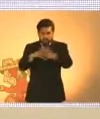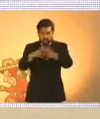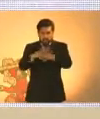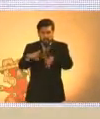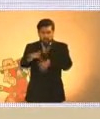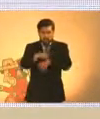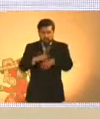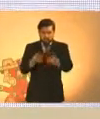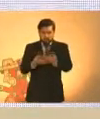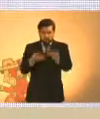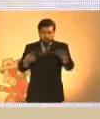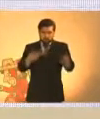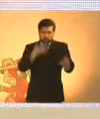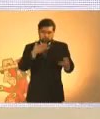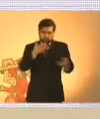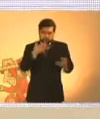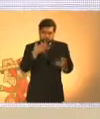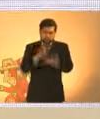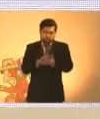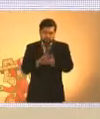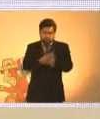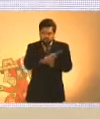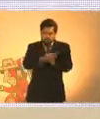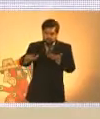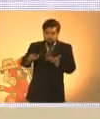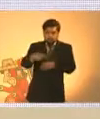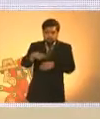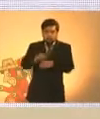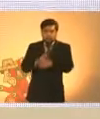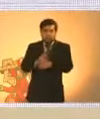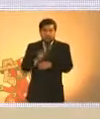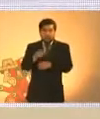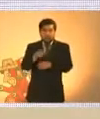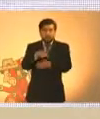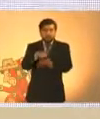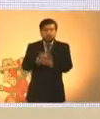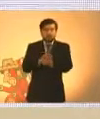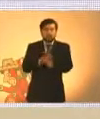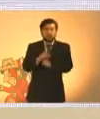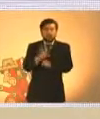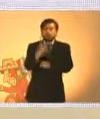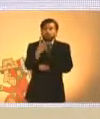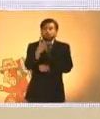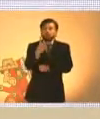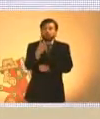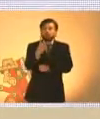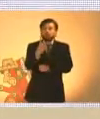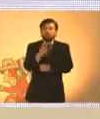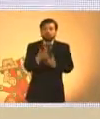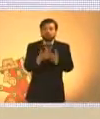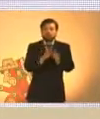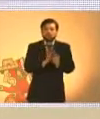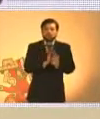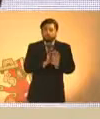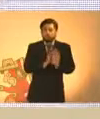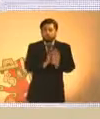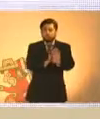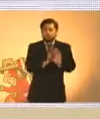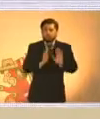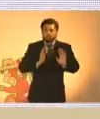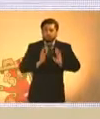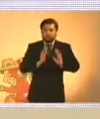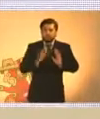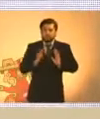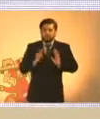terreno favorable más favorable sólo va a poder estar estar uno no entonces como digo novela de